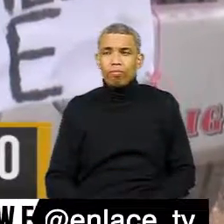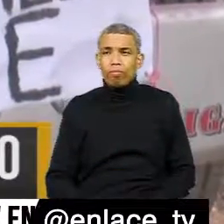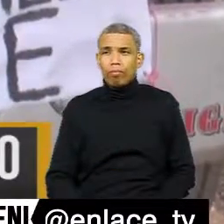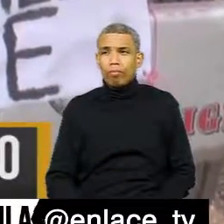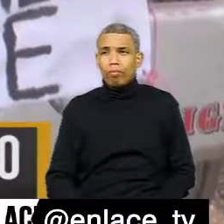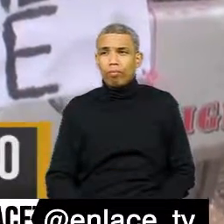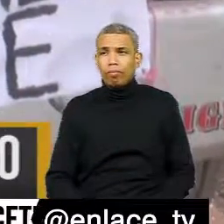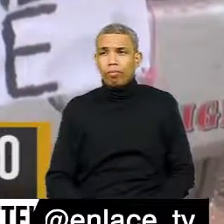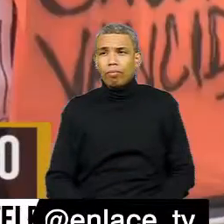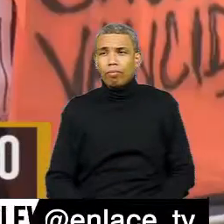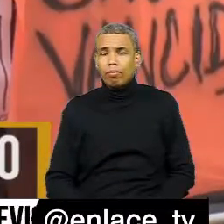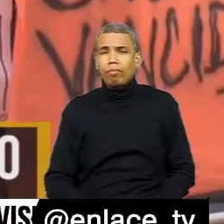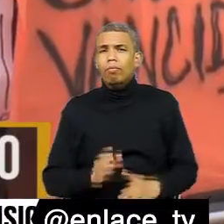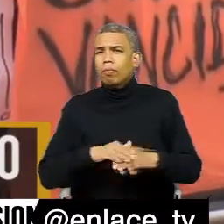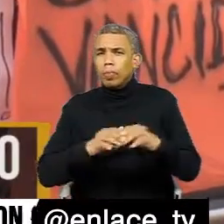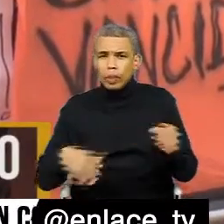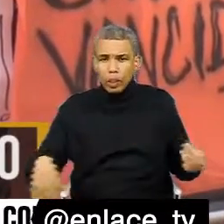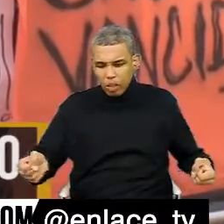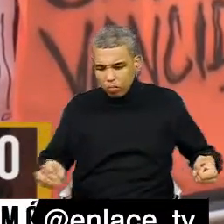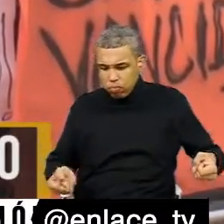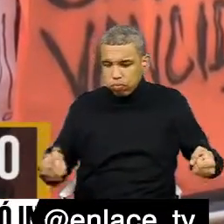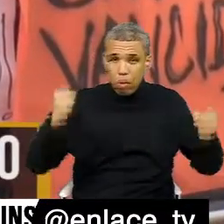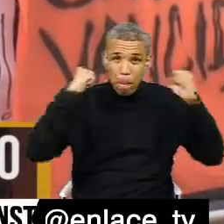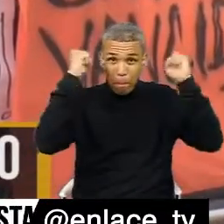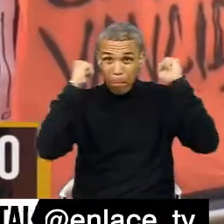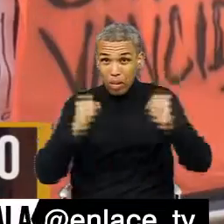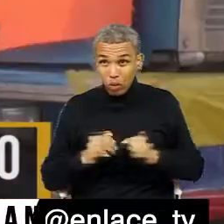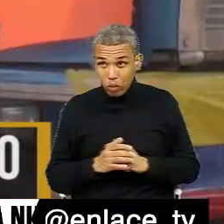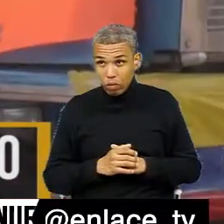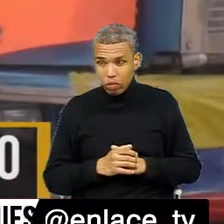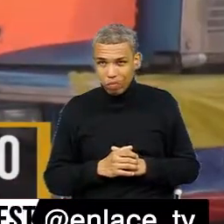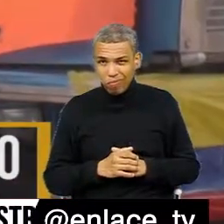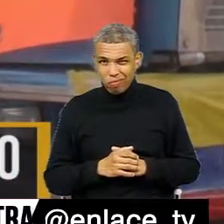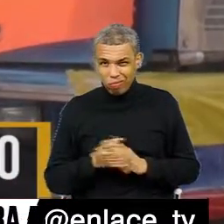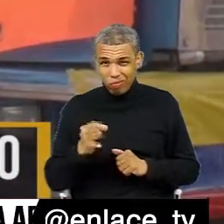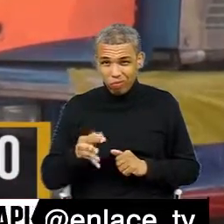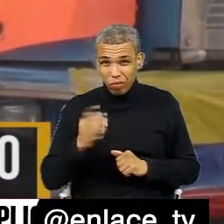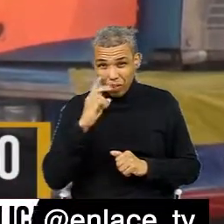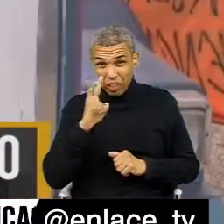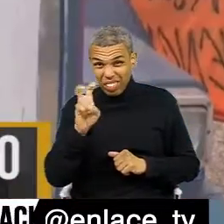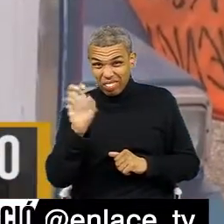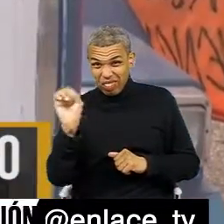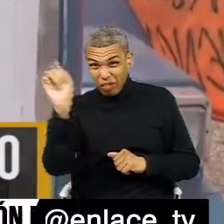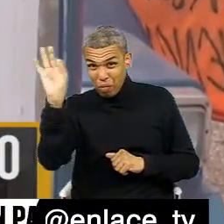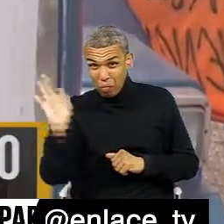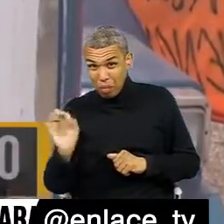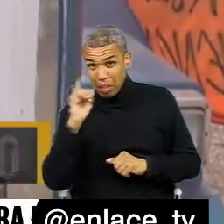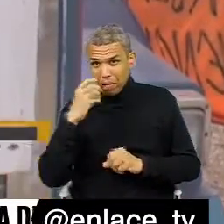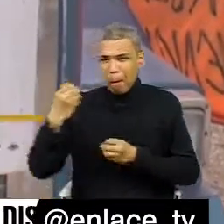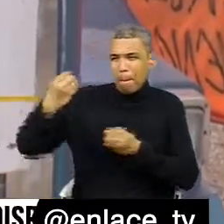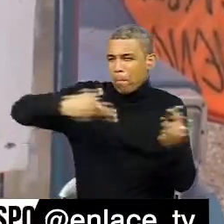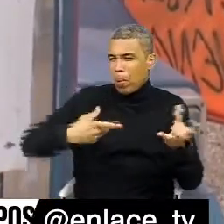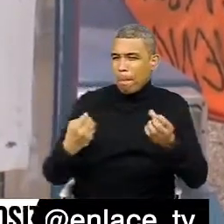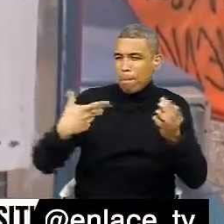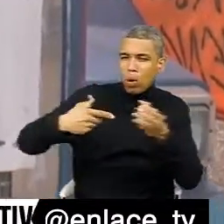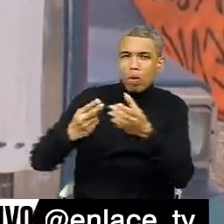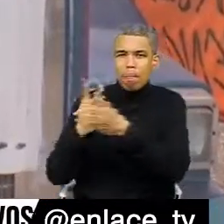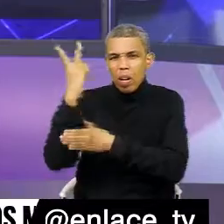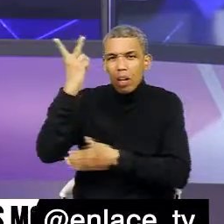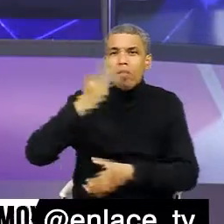recordar que el impacto del paro camionero en Barranca Bermeja ha generado una reducción del 70% del abastecimiento de productos agrícolas y